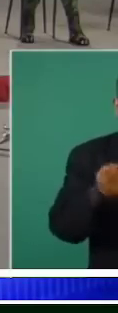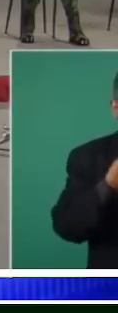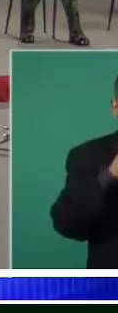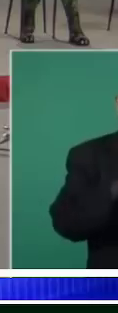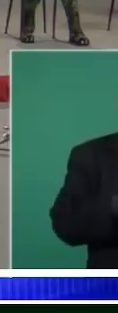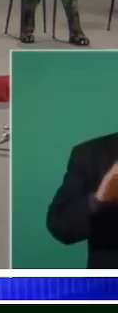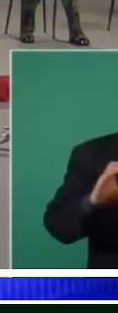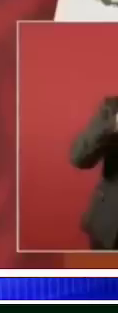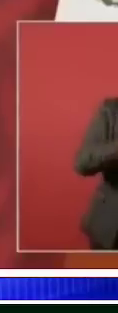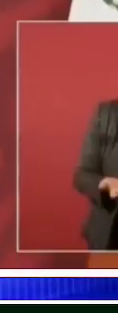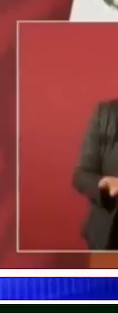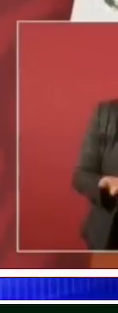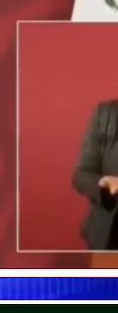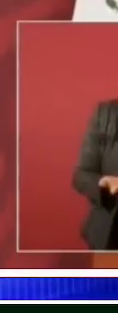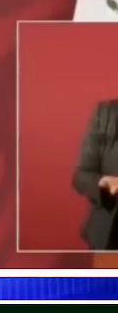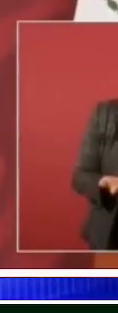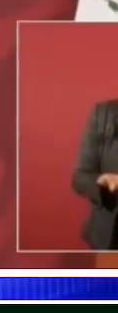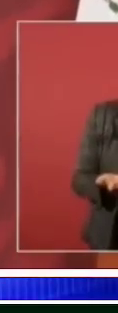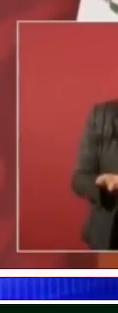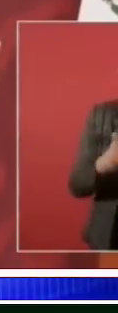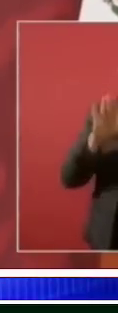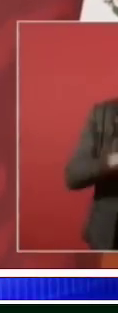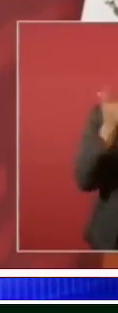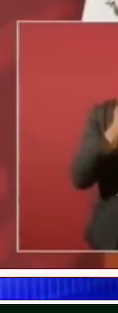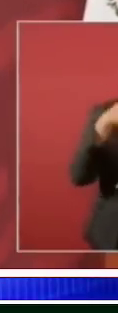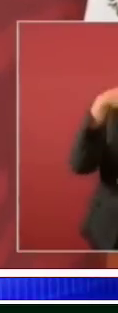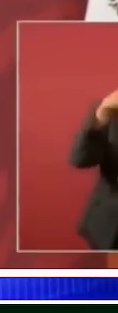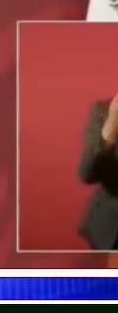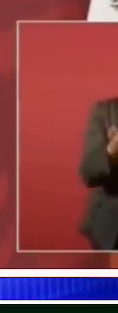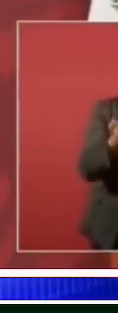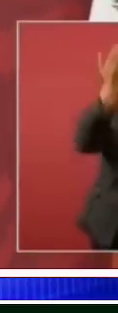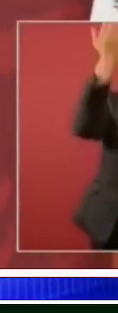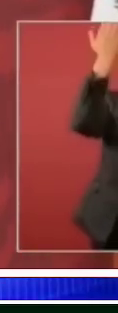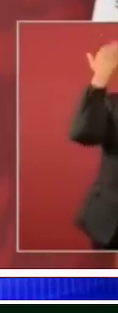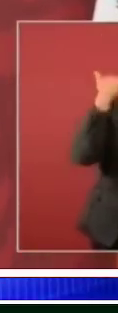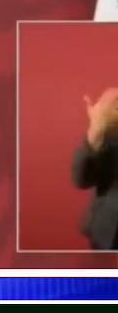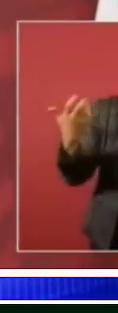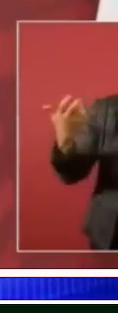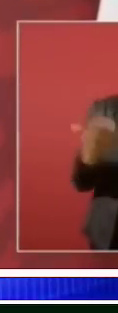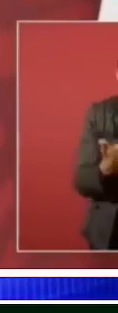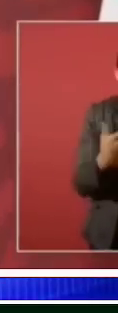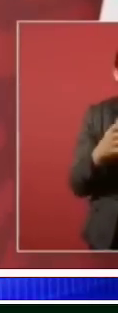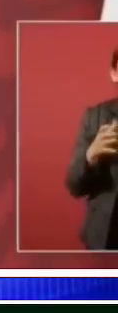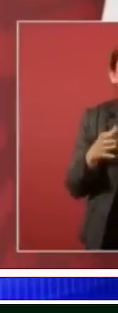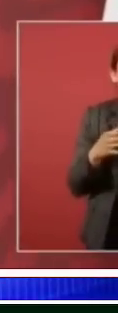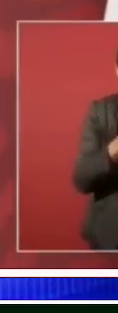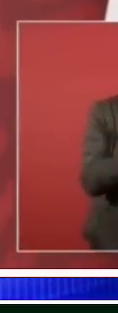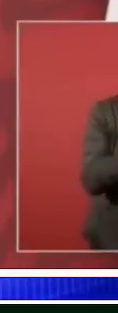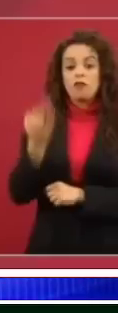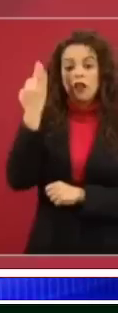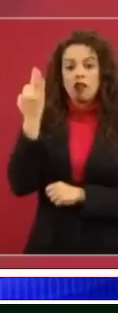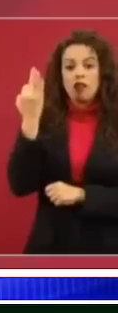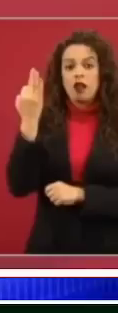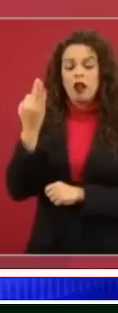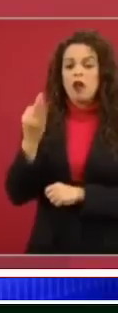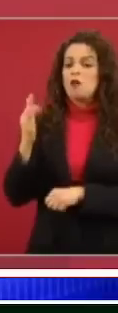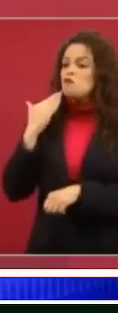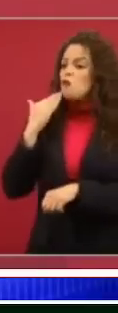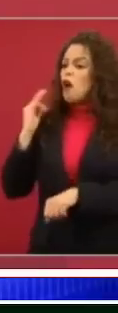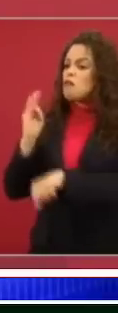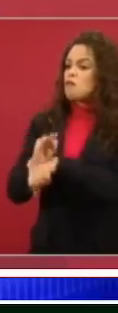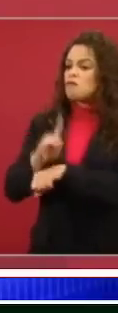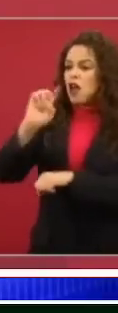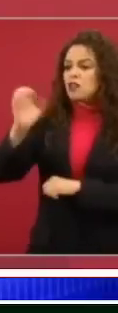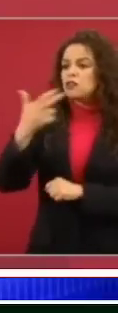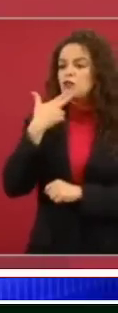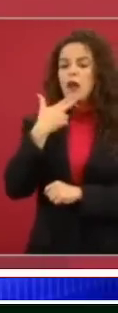valida esta suspensión que ahora se tiene que pelear en instancias superiores y que con esta suspensión no puede seguir el proceso